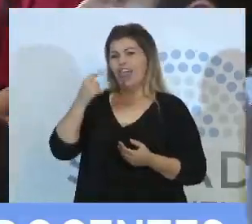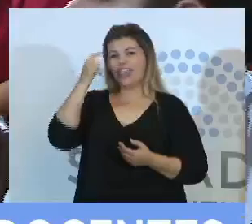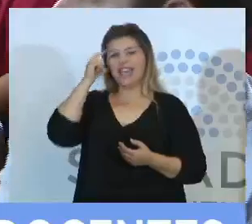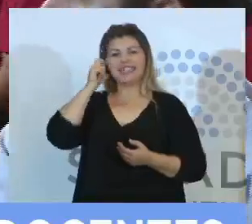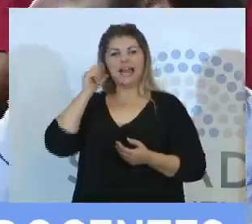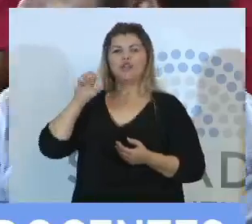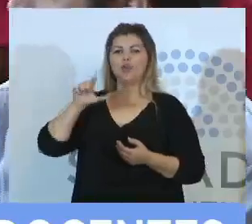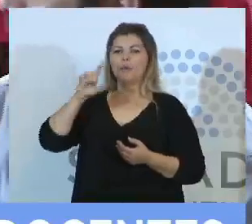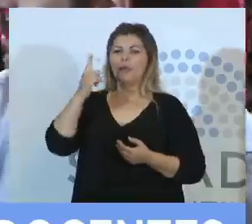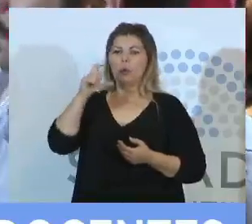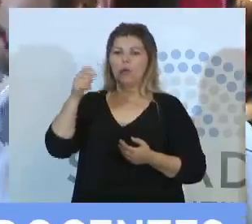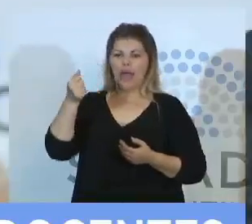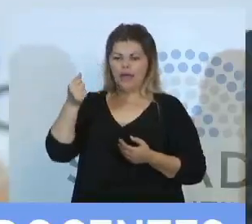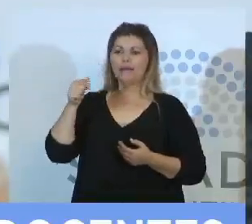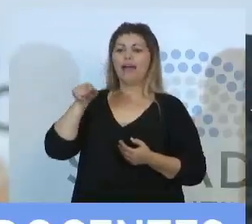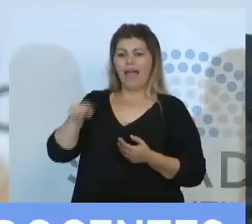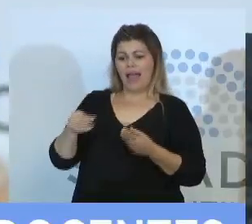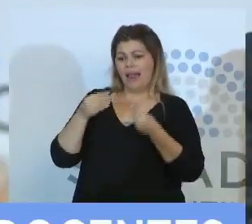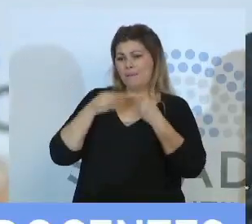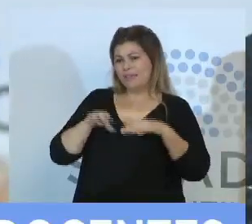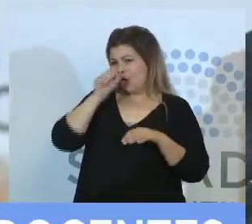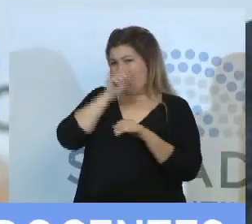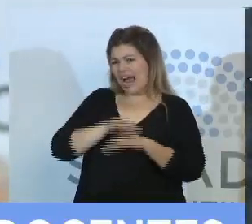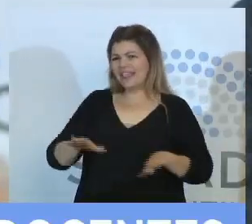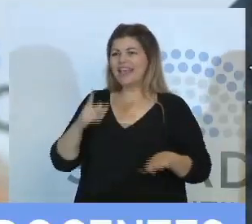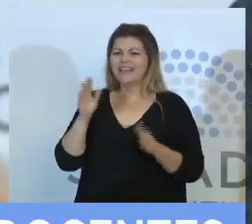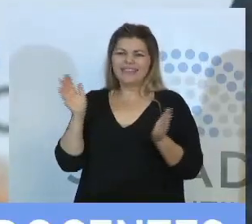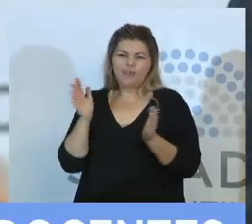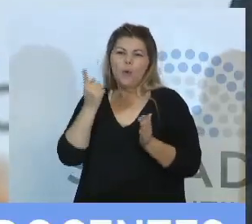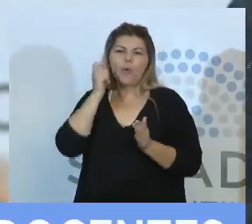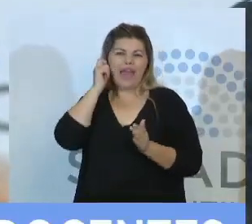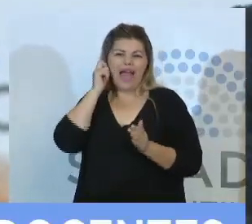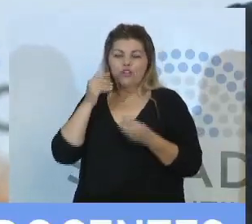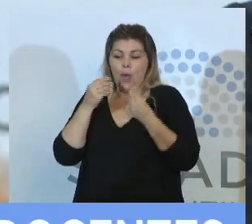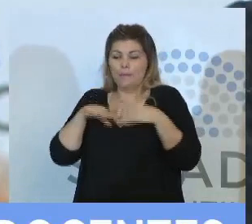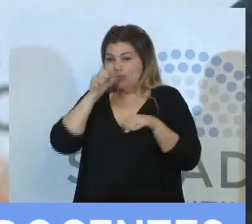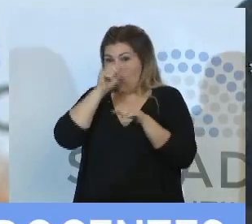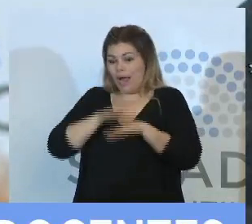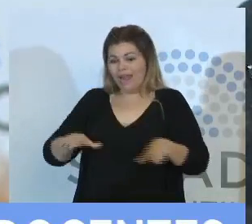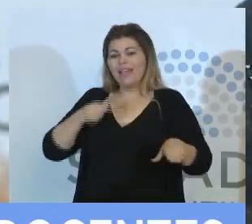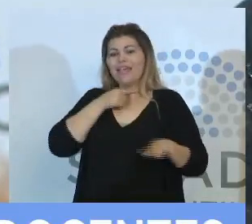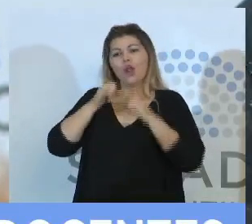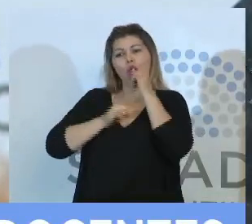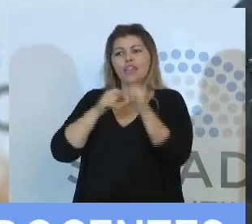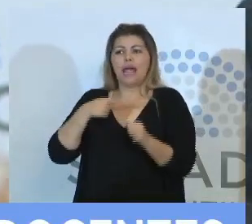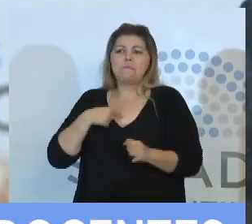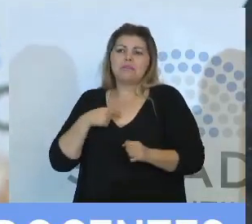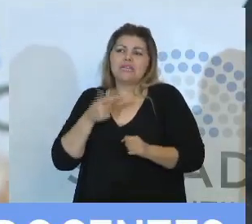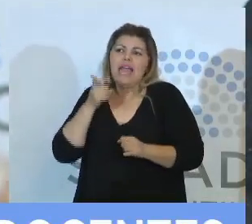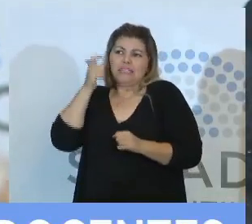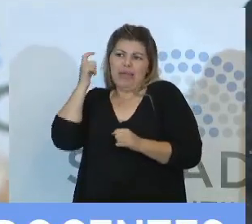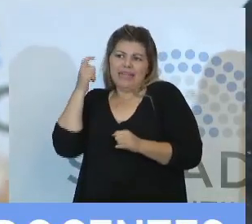es Luca. Él empezó el jardín chiquitito al año, así que bueno, les quería contar un poco mi experiencia como mamá y la